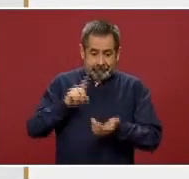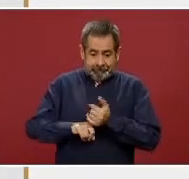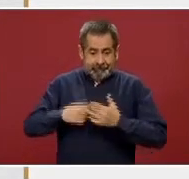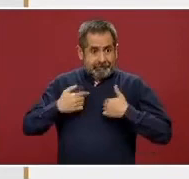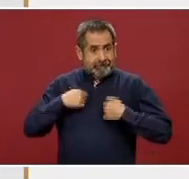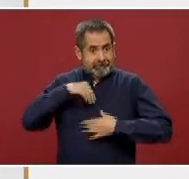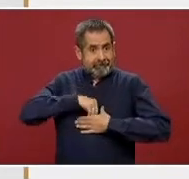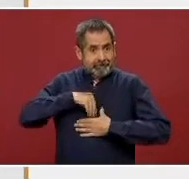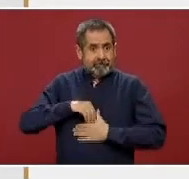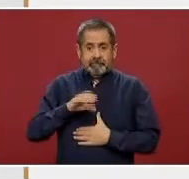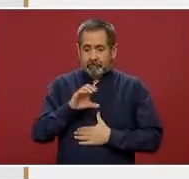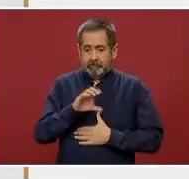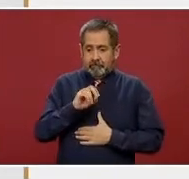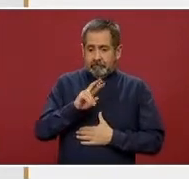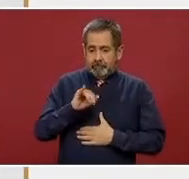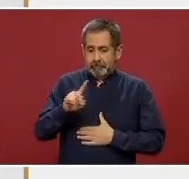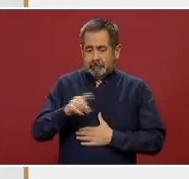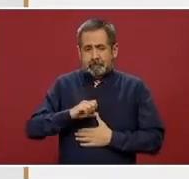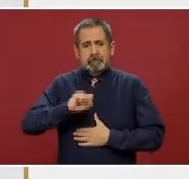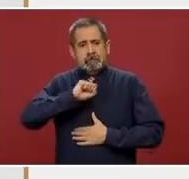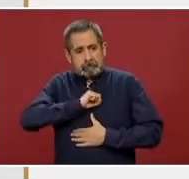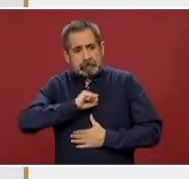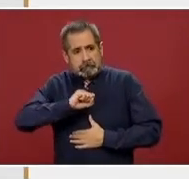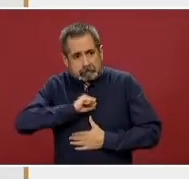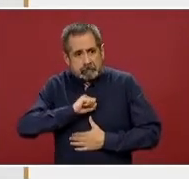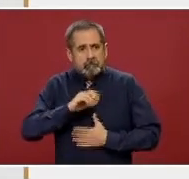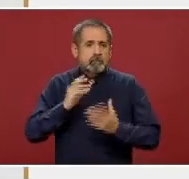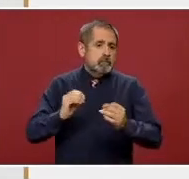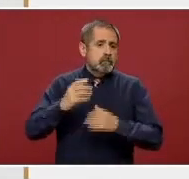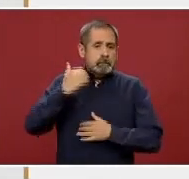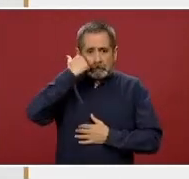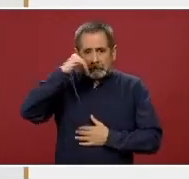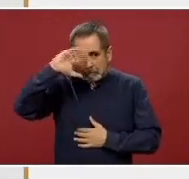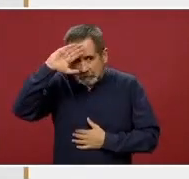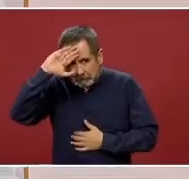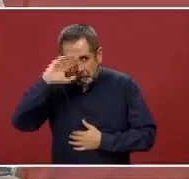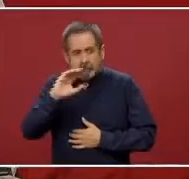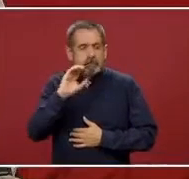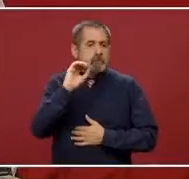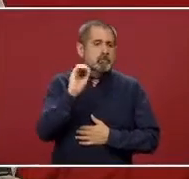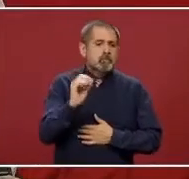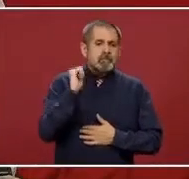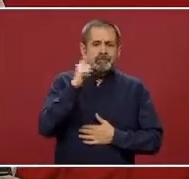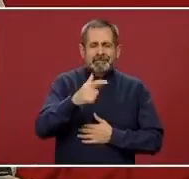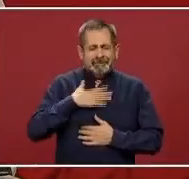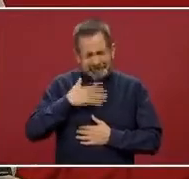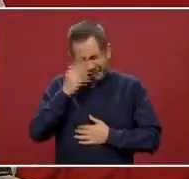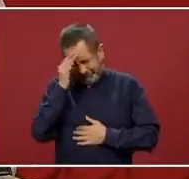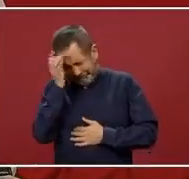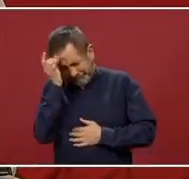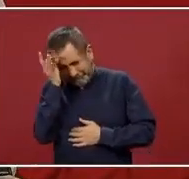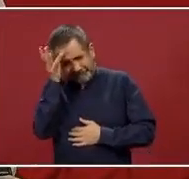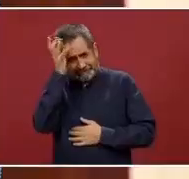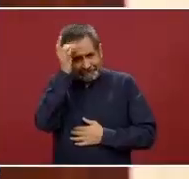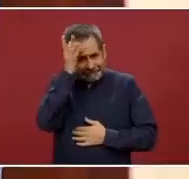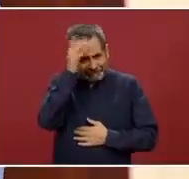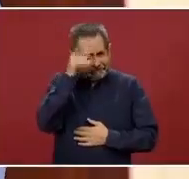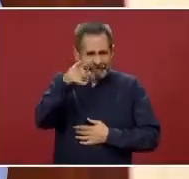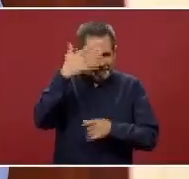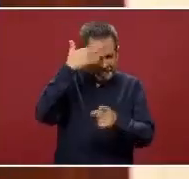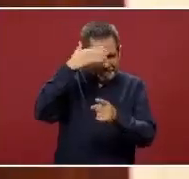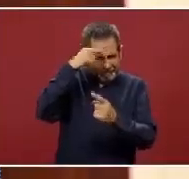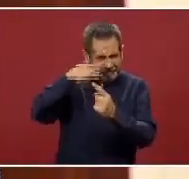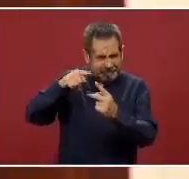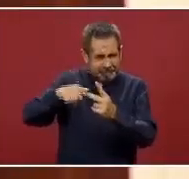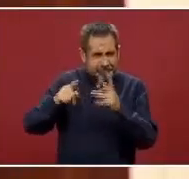¿verdad?, que tienen tos, que tienen un poco de fiebre, algo de dolor de cabeza, los síntomas que ya